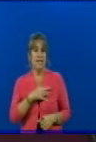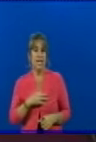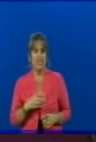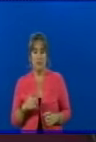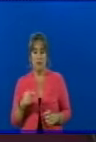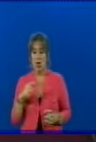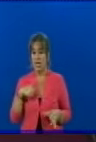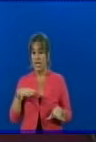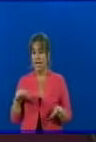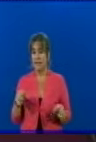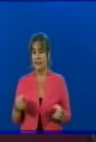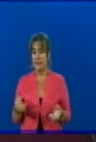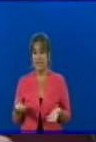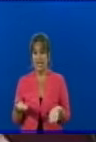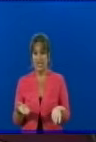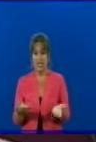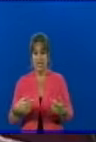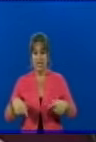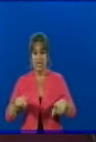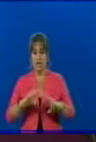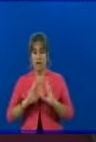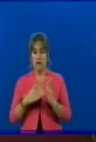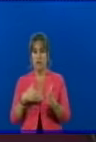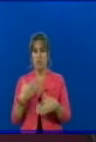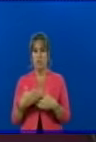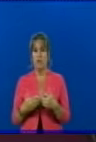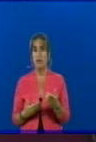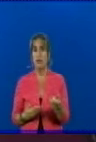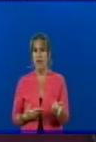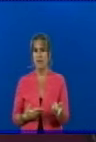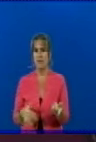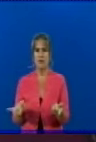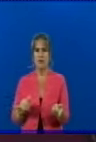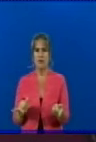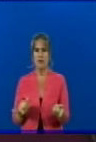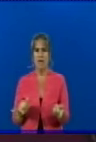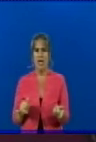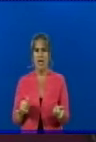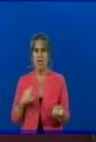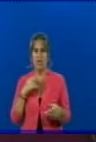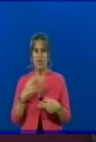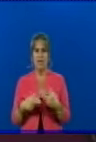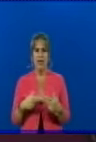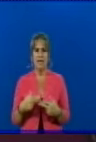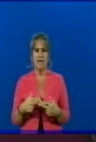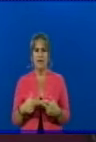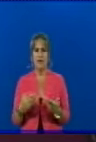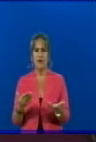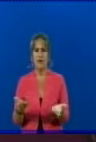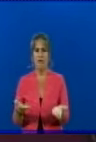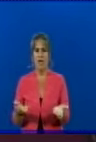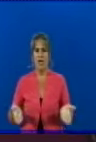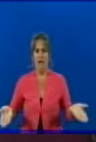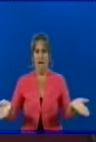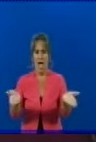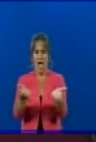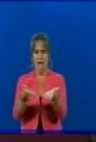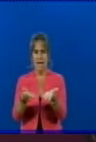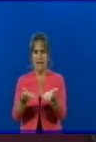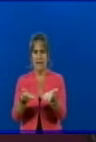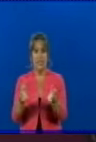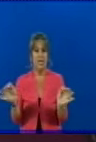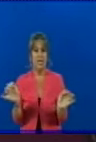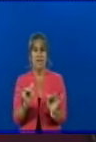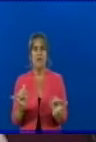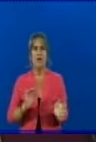la percepción que sobre las problemáticas se tiene, también las estaremos enfrentando ahí en el terreno. De la